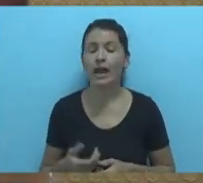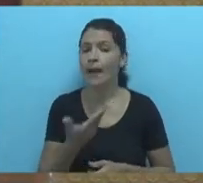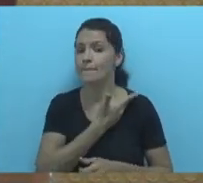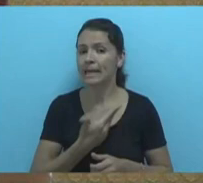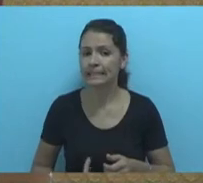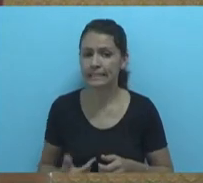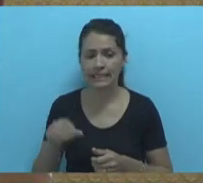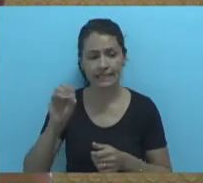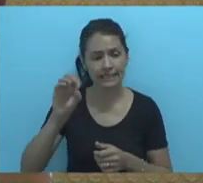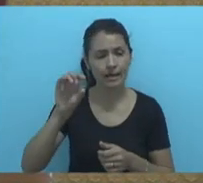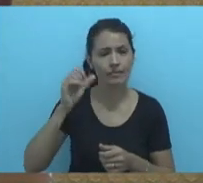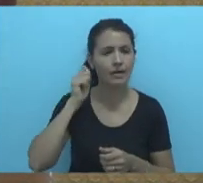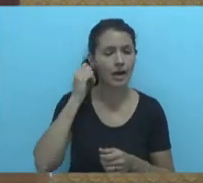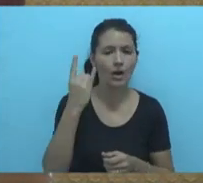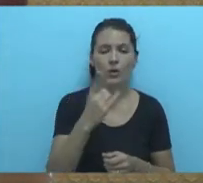Fe, el doctor Rafael Gutiérrez,